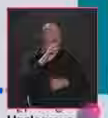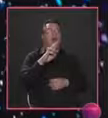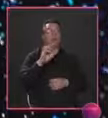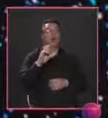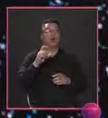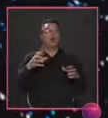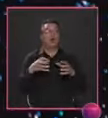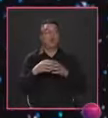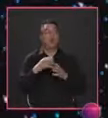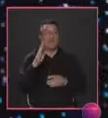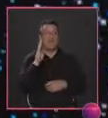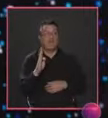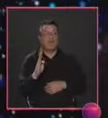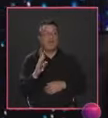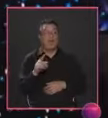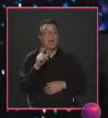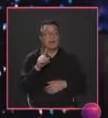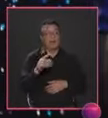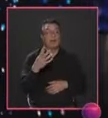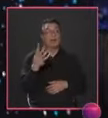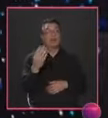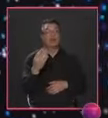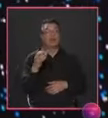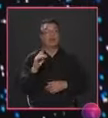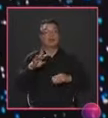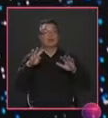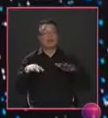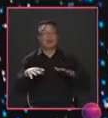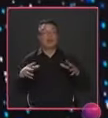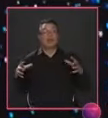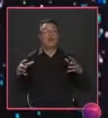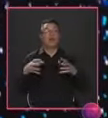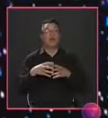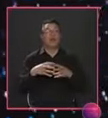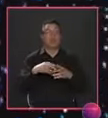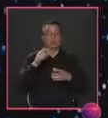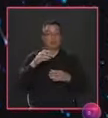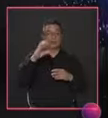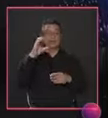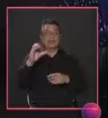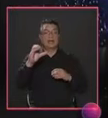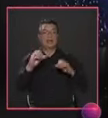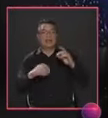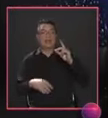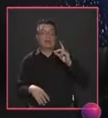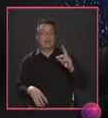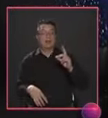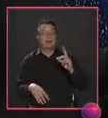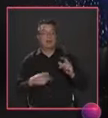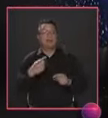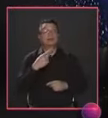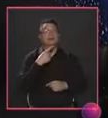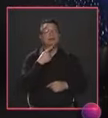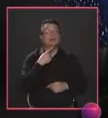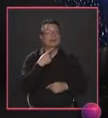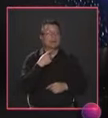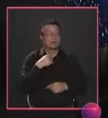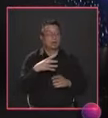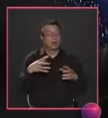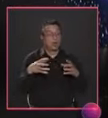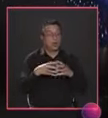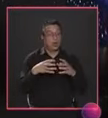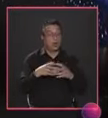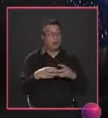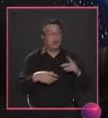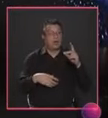haplogrupo B y 14 y 19 el haplogrupo C y D. Interesantemente, el haplogrupo